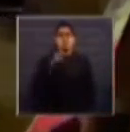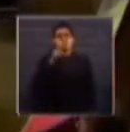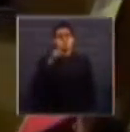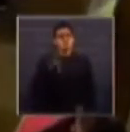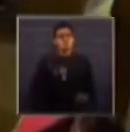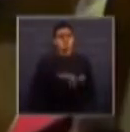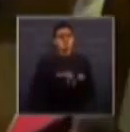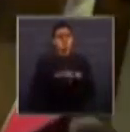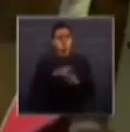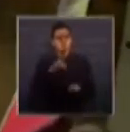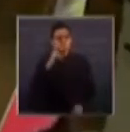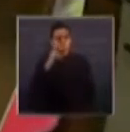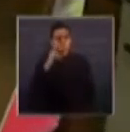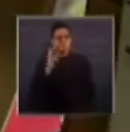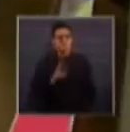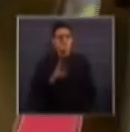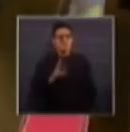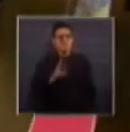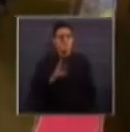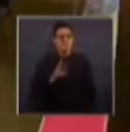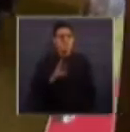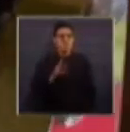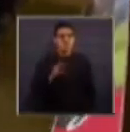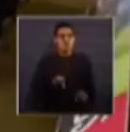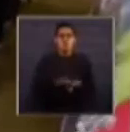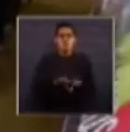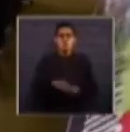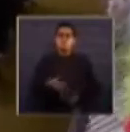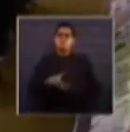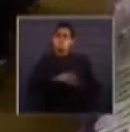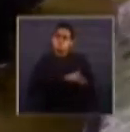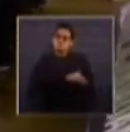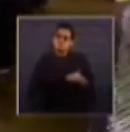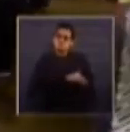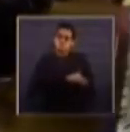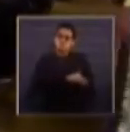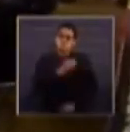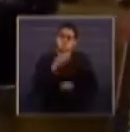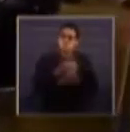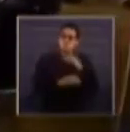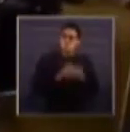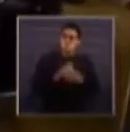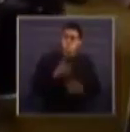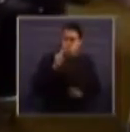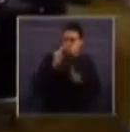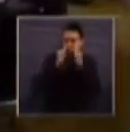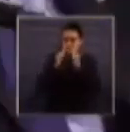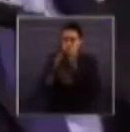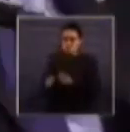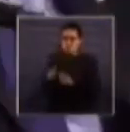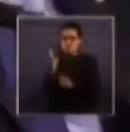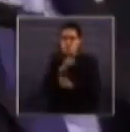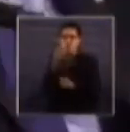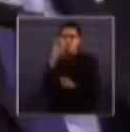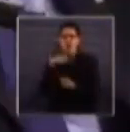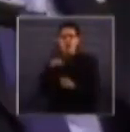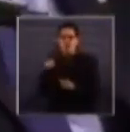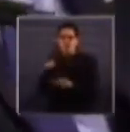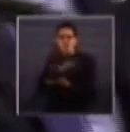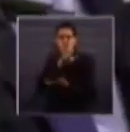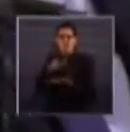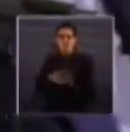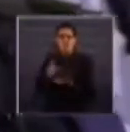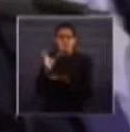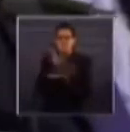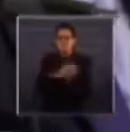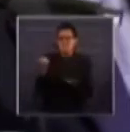verías? Y otra, ¿cómo fortalecerías los procesos de supervisión ambiental realmente para el cumplimiento de la normatividad ambiental? Bueno, primero no